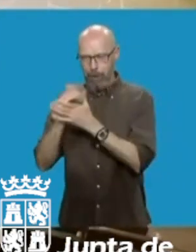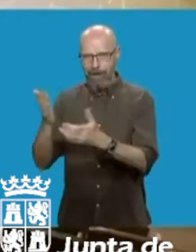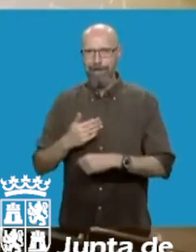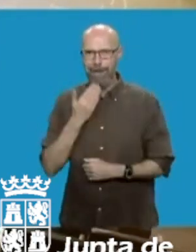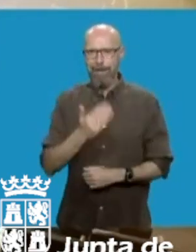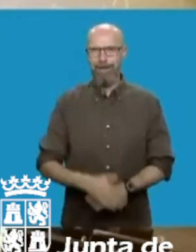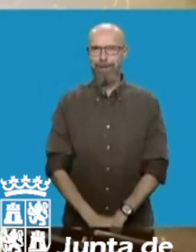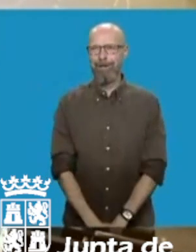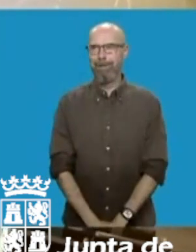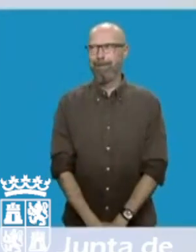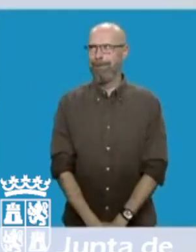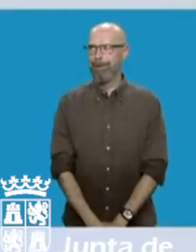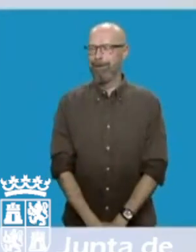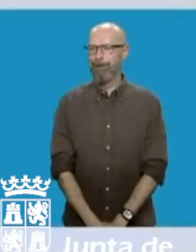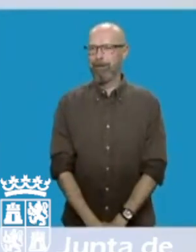a vosotros.